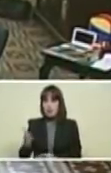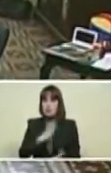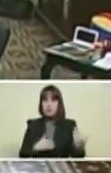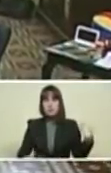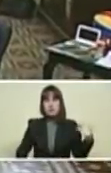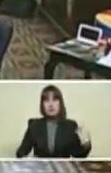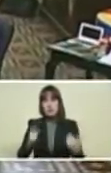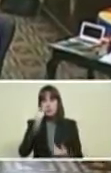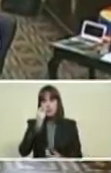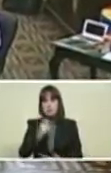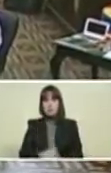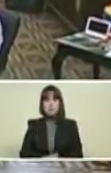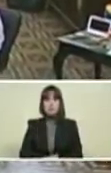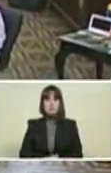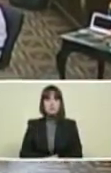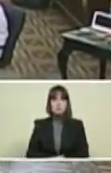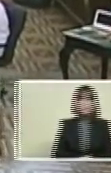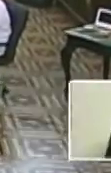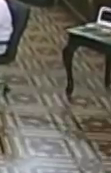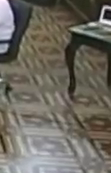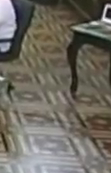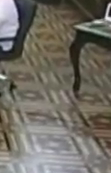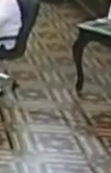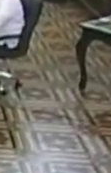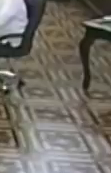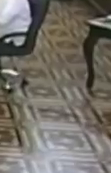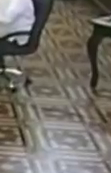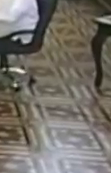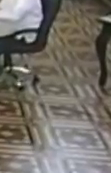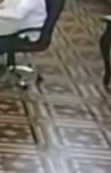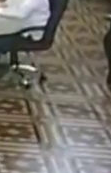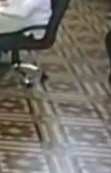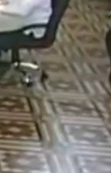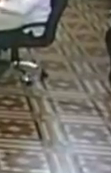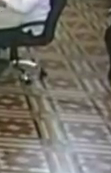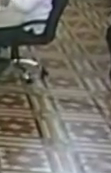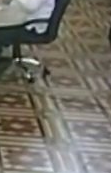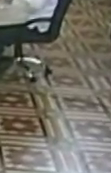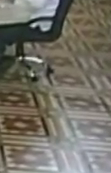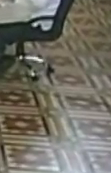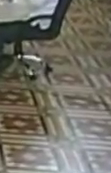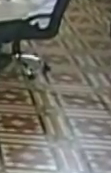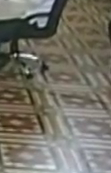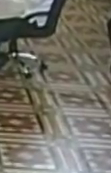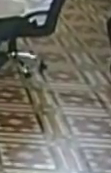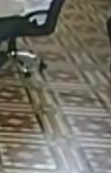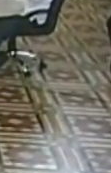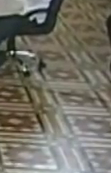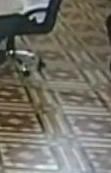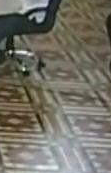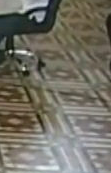presidente. Bueno, muchas gracias. Un aplauso desde aquí de Miraflores al Estado Trujillo.